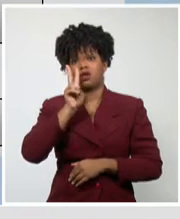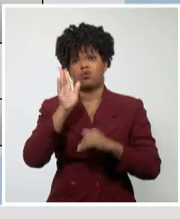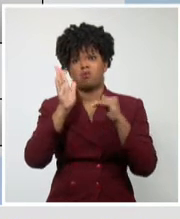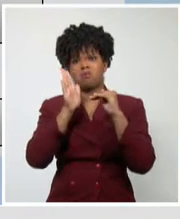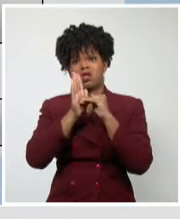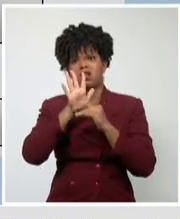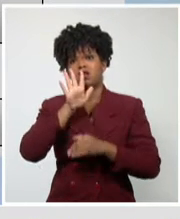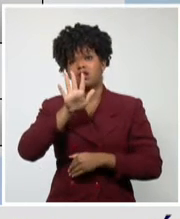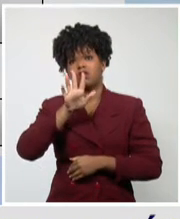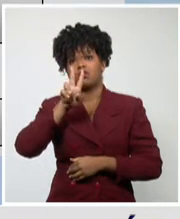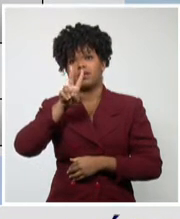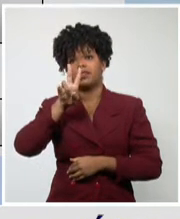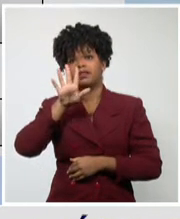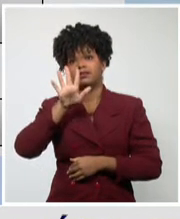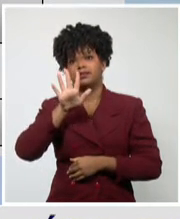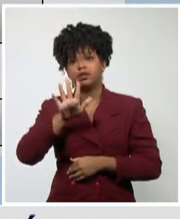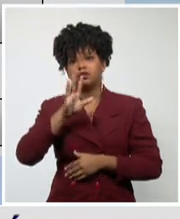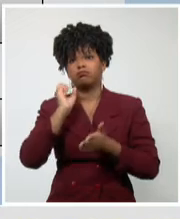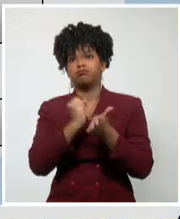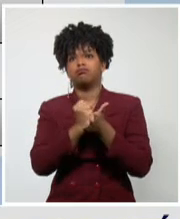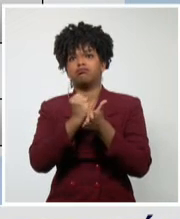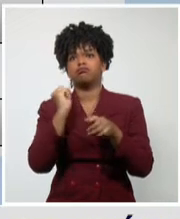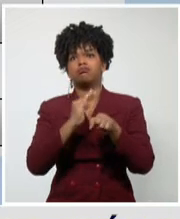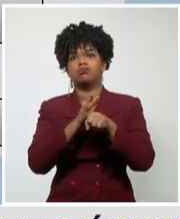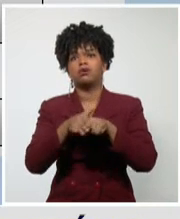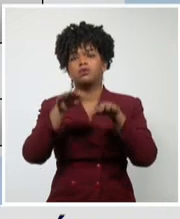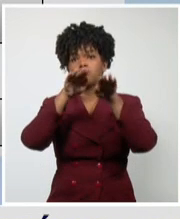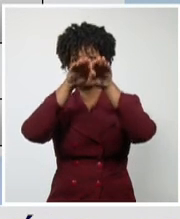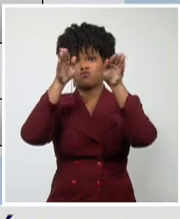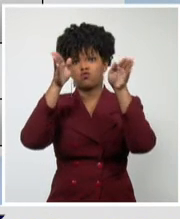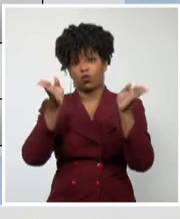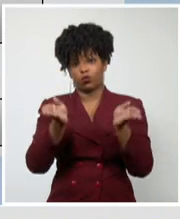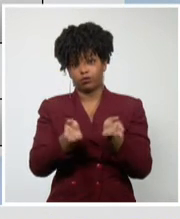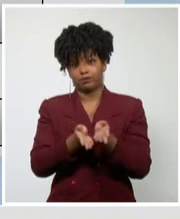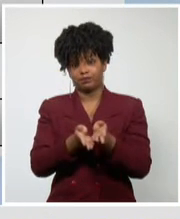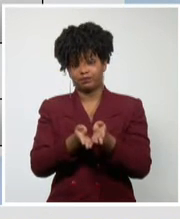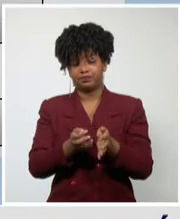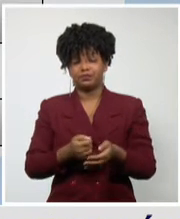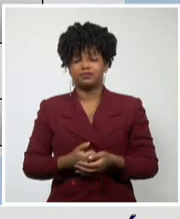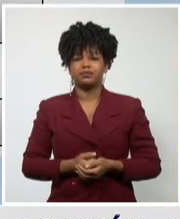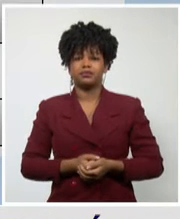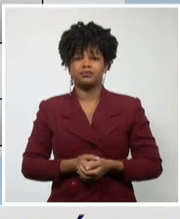4.063.525 confirmados en el mundo. De ellos,